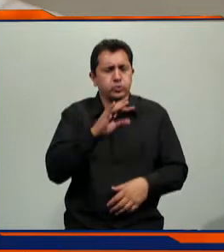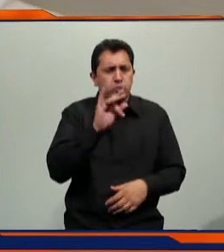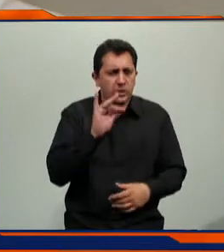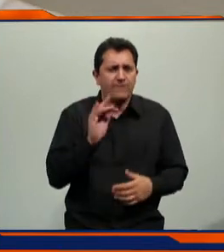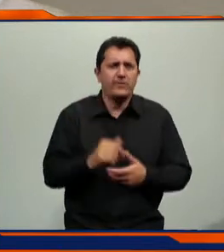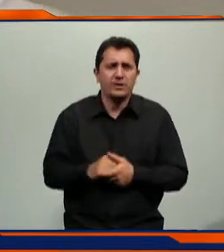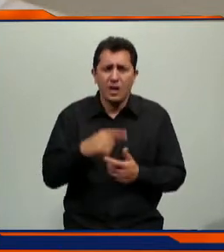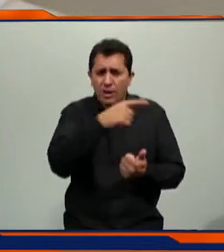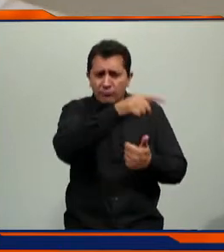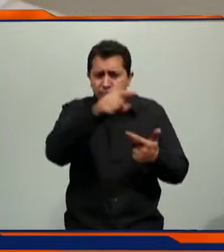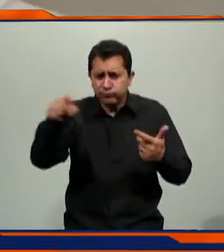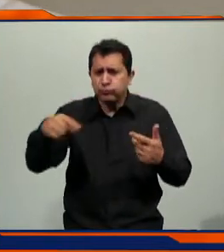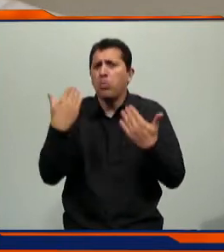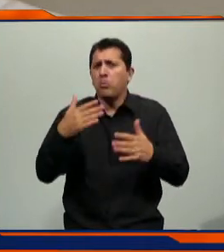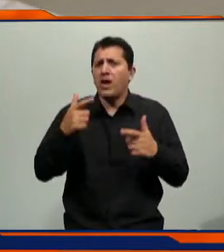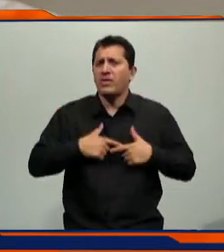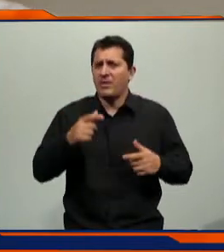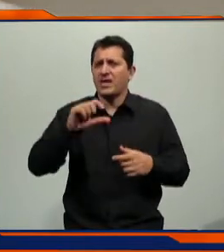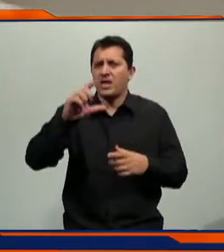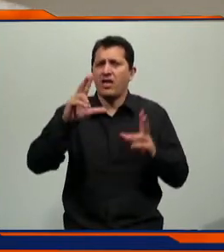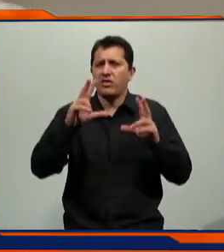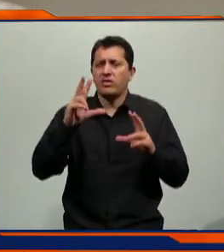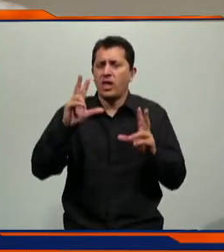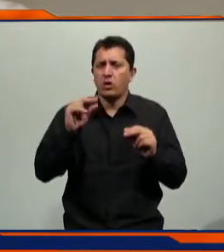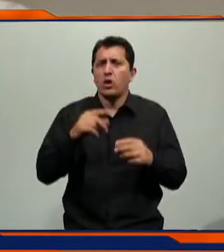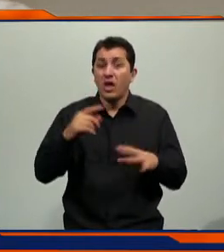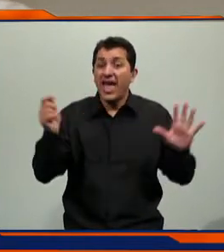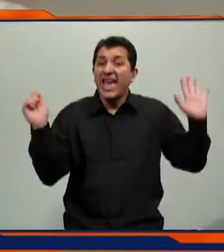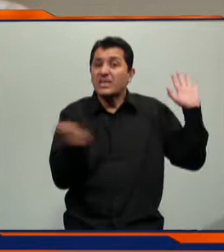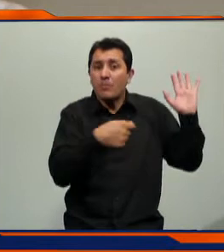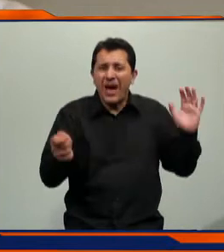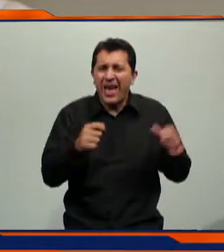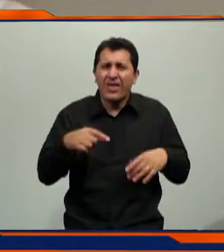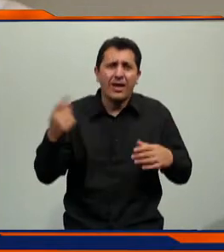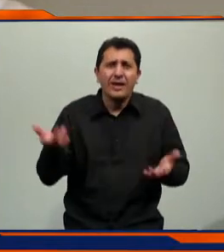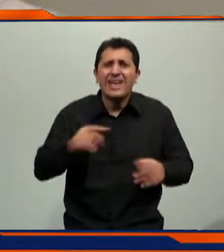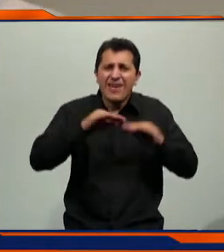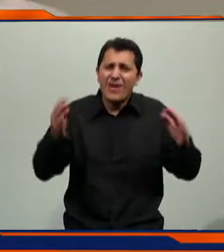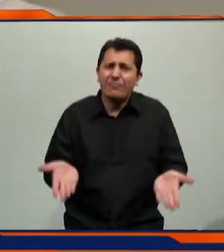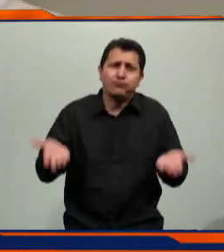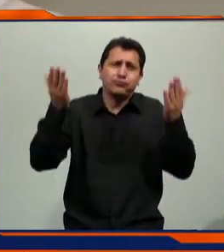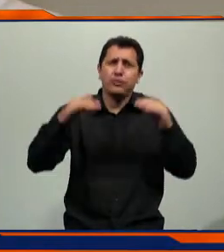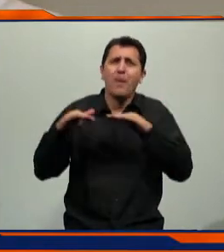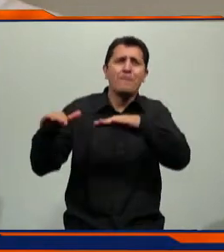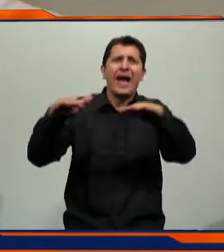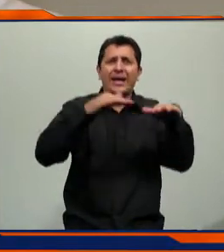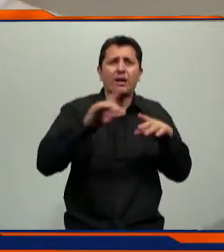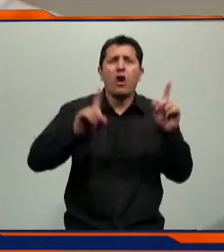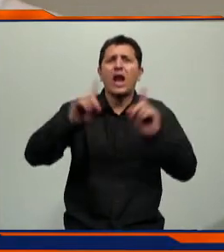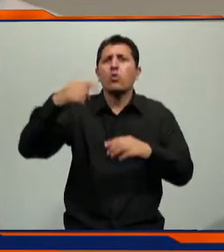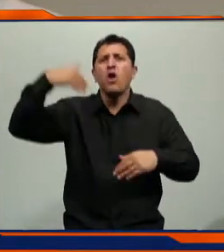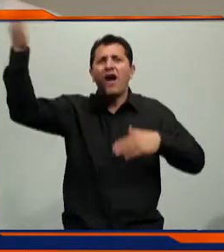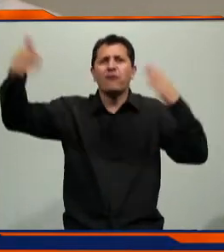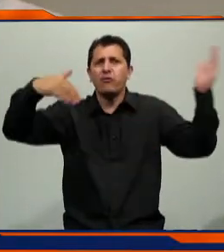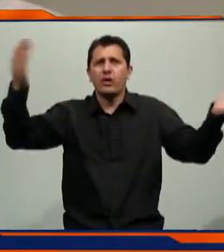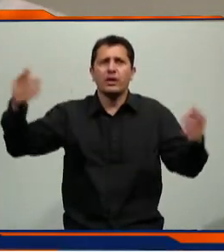ahí, te digo que podrían haber ganado. O sea, el nivel sudamericano en espada sobre todo aumentó mucho y está muy parejo. Muchos viviendo afuera, no